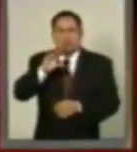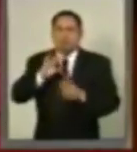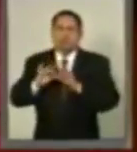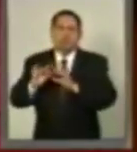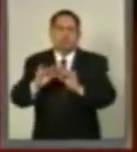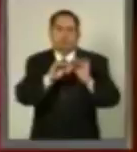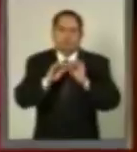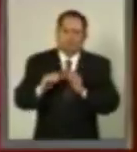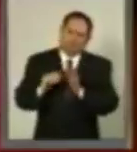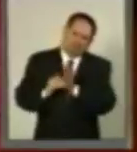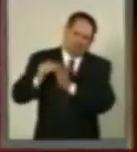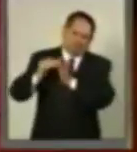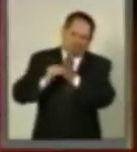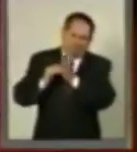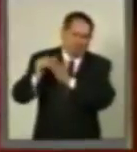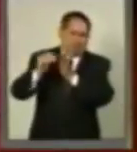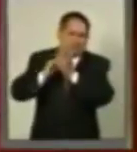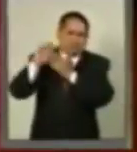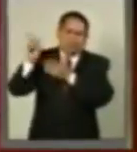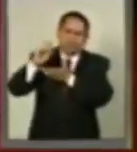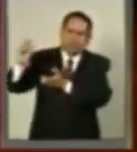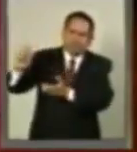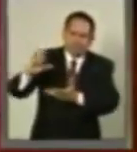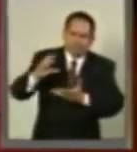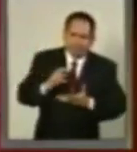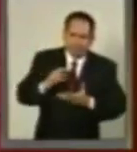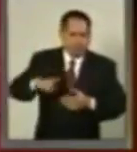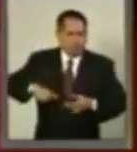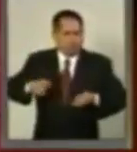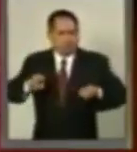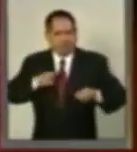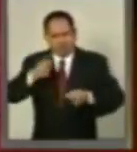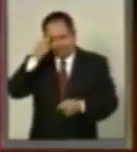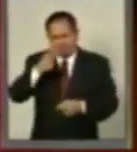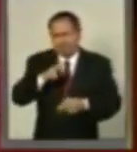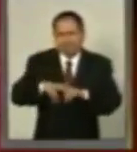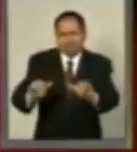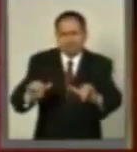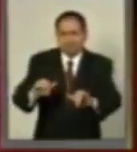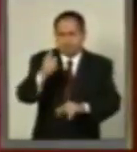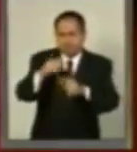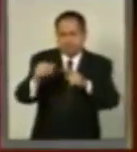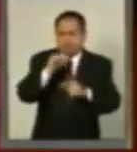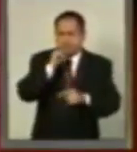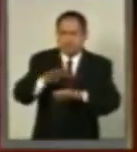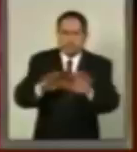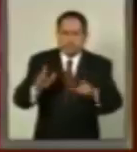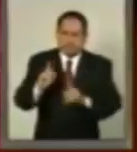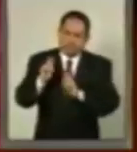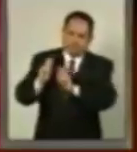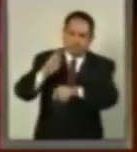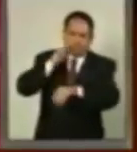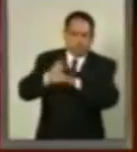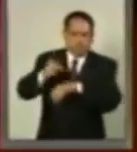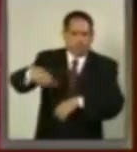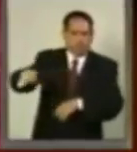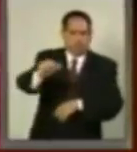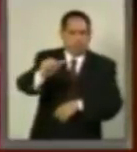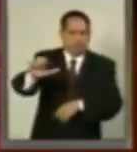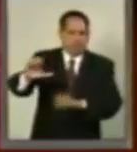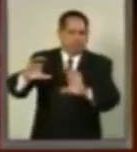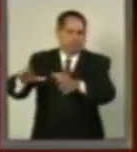que ha llegado miles y miles de millones de dólares y que lo está manejando el gobierno de la República. Ni un centavo tocará, eso les toca a ellos, y lo que le